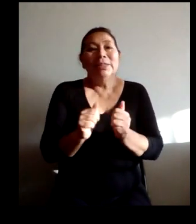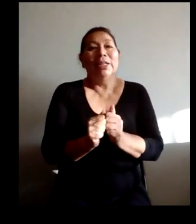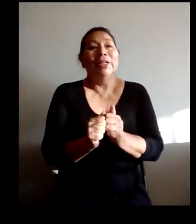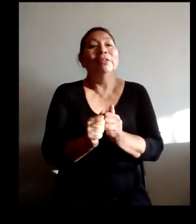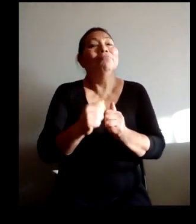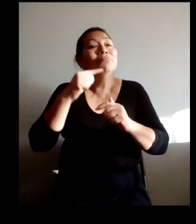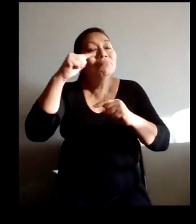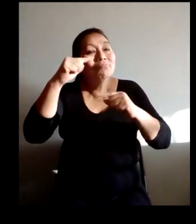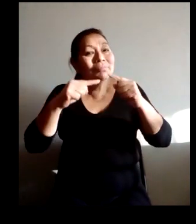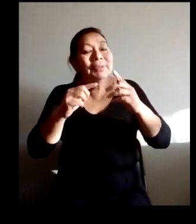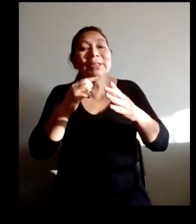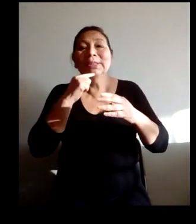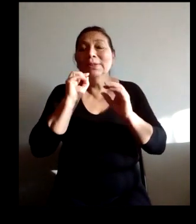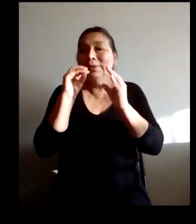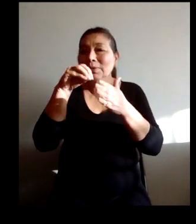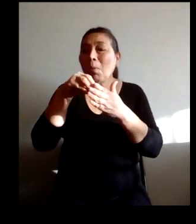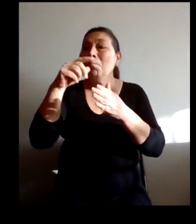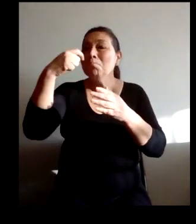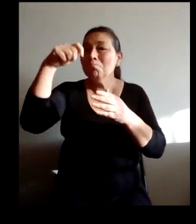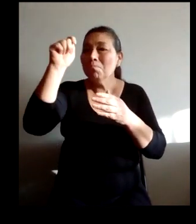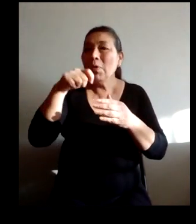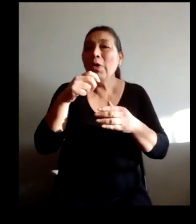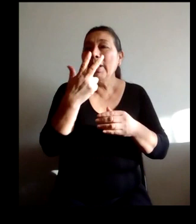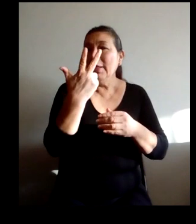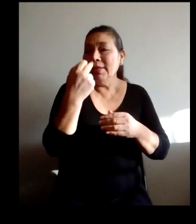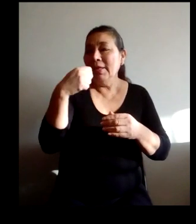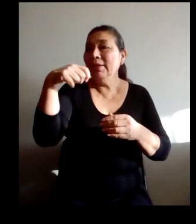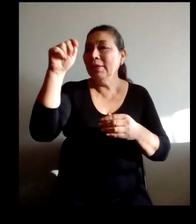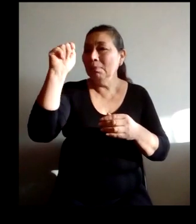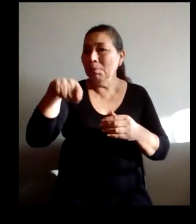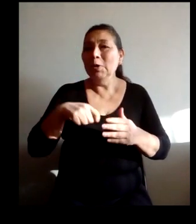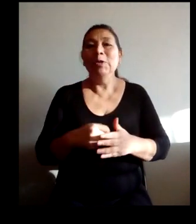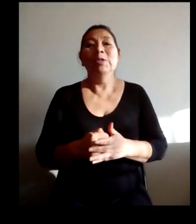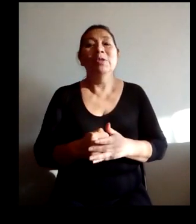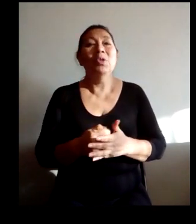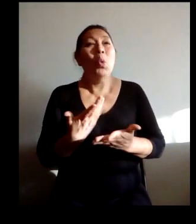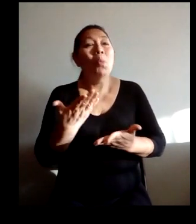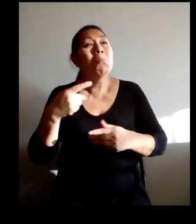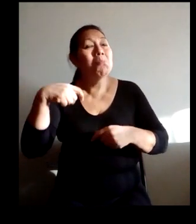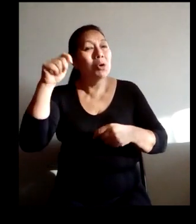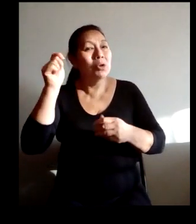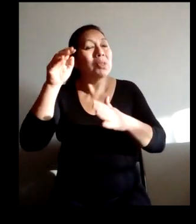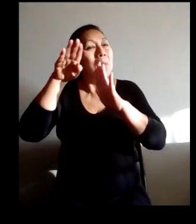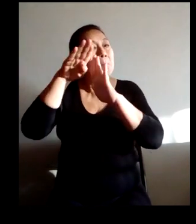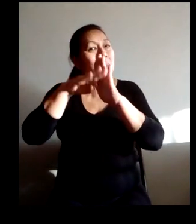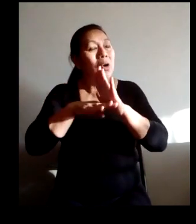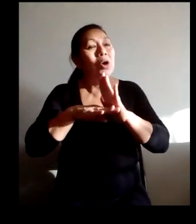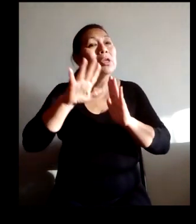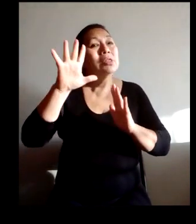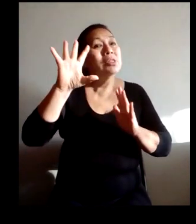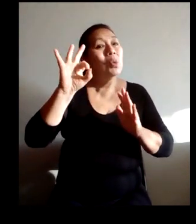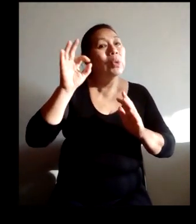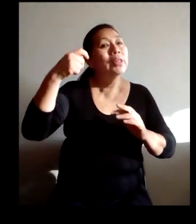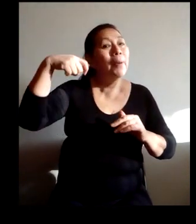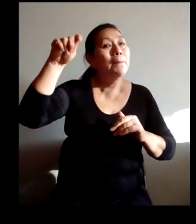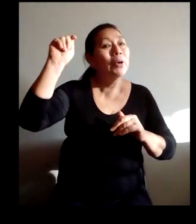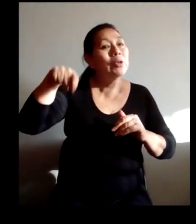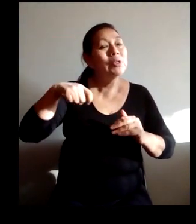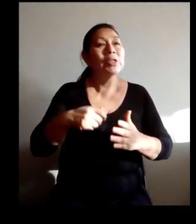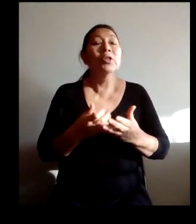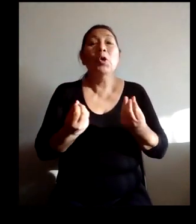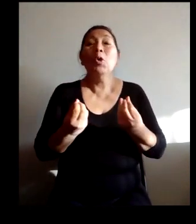menoscabo neumológico se le asigna un porcentaje de 30%, es decir, un porcentaje inferior al